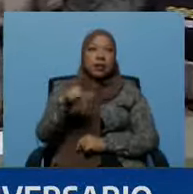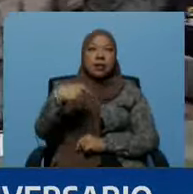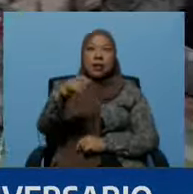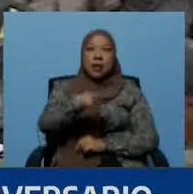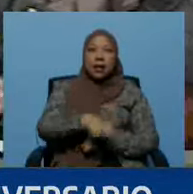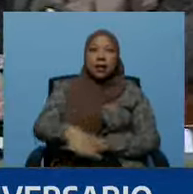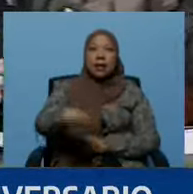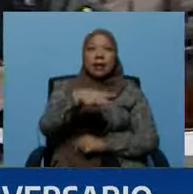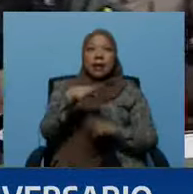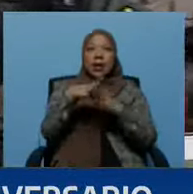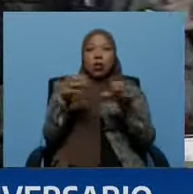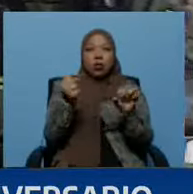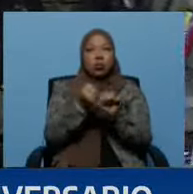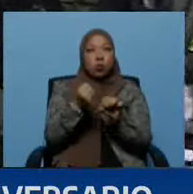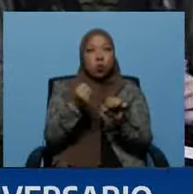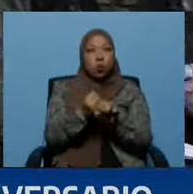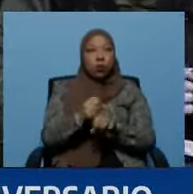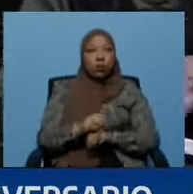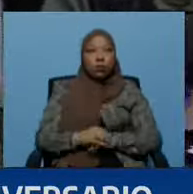desplegada,